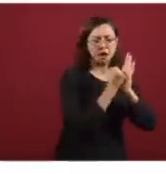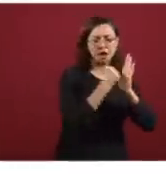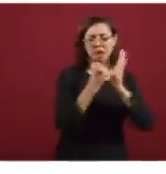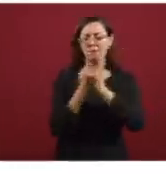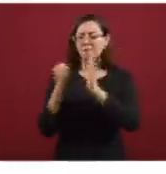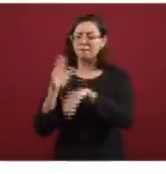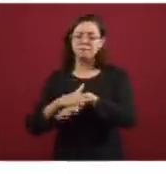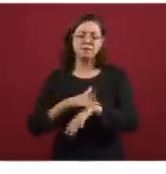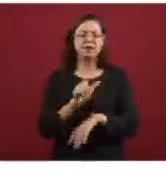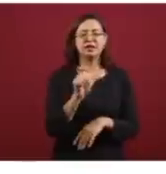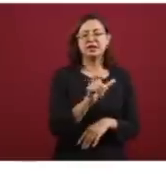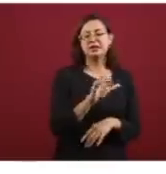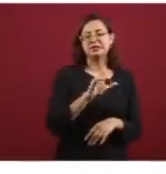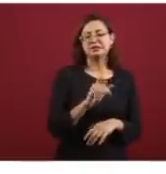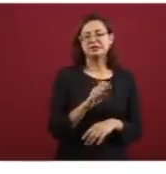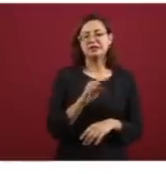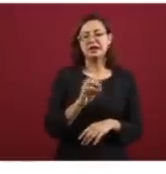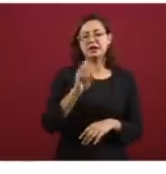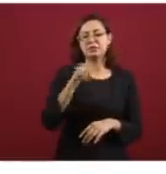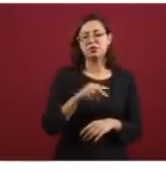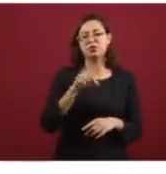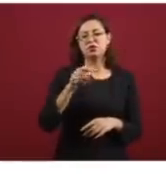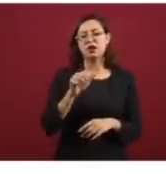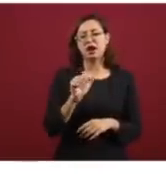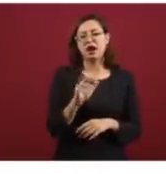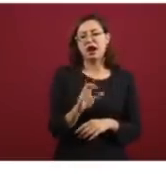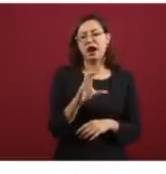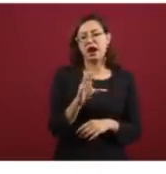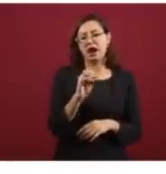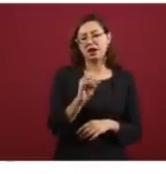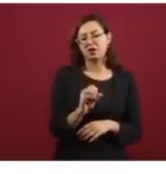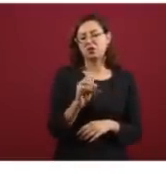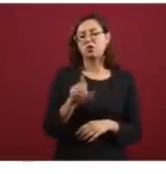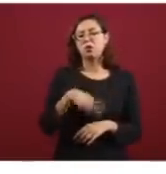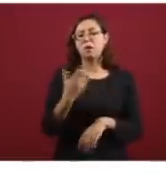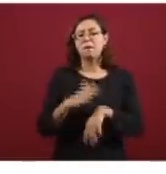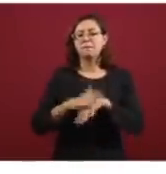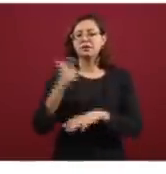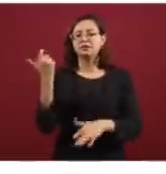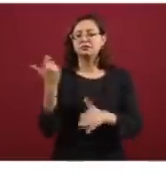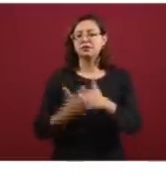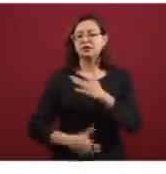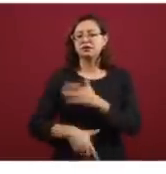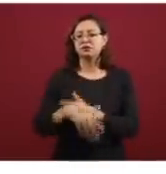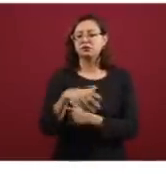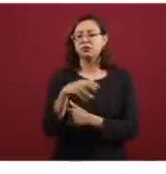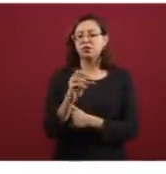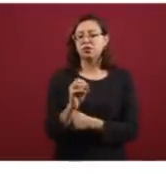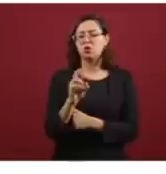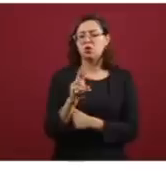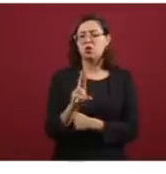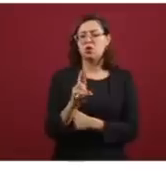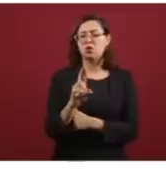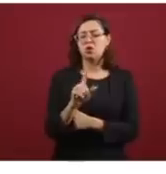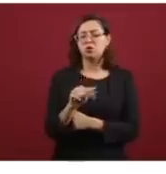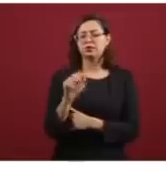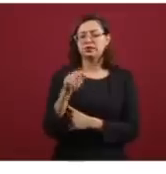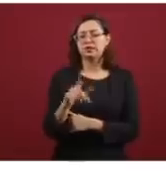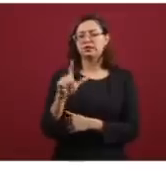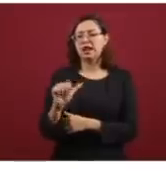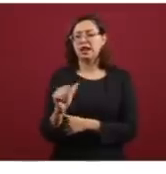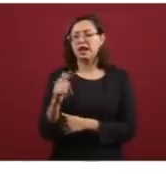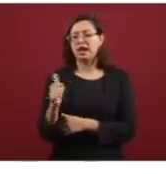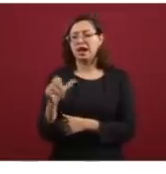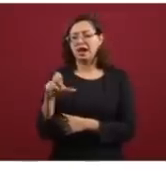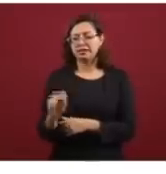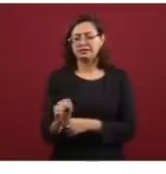más altos Chevron Red Coarco, los más económicos Golf, Orsan y Lagas. Esta fue una semana con